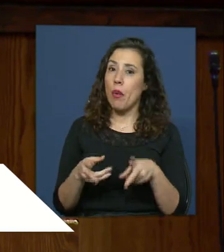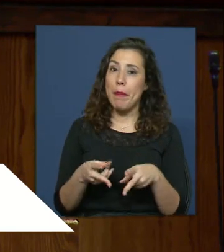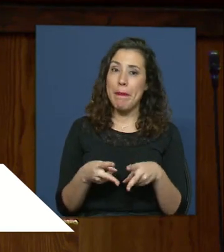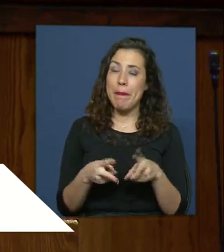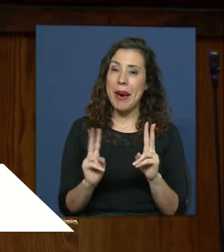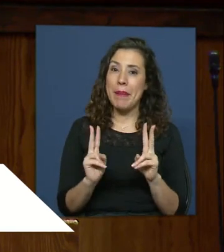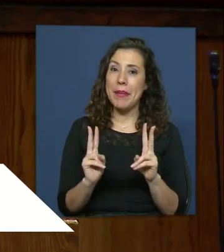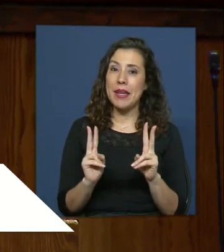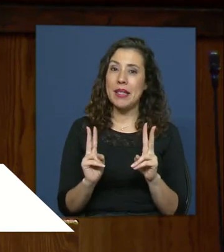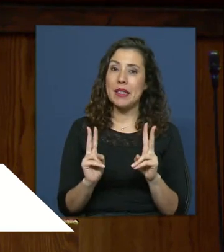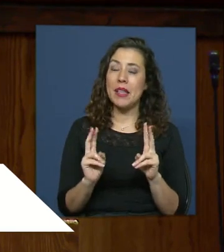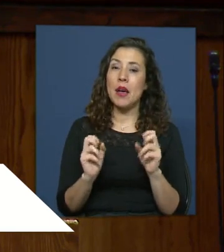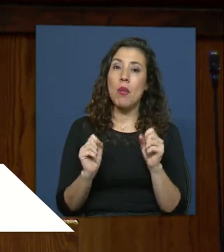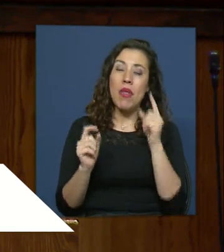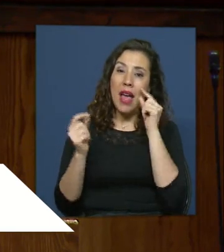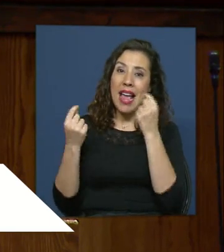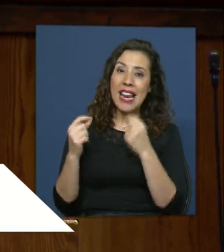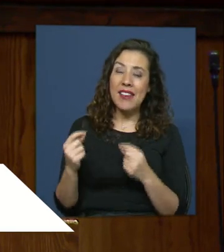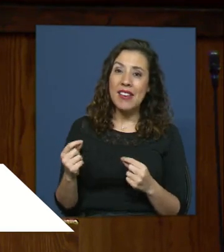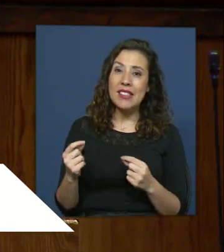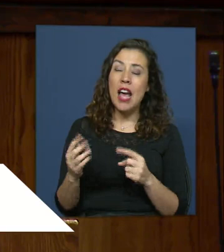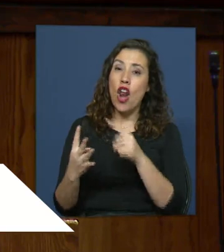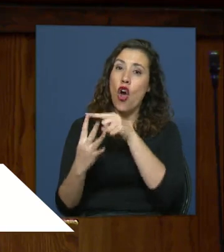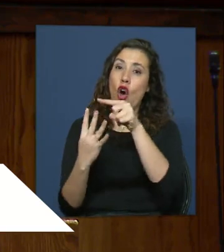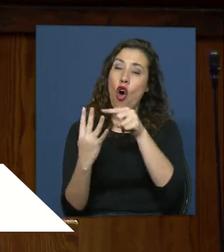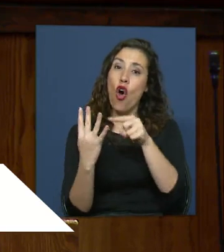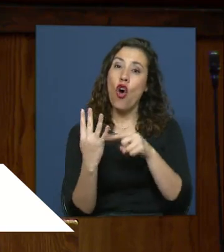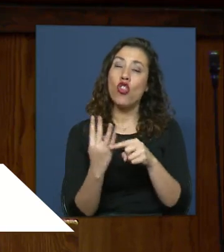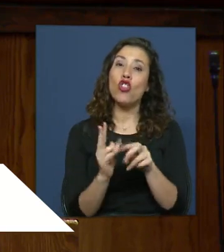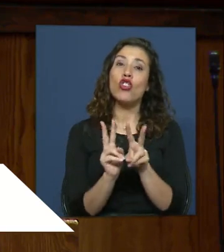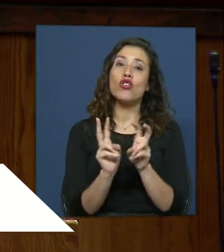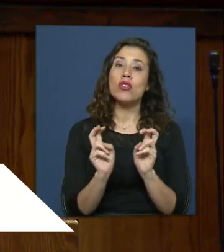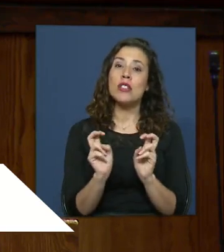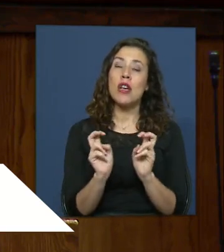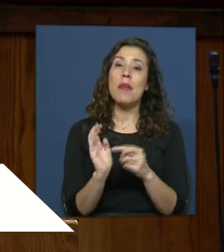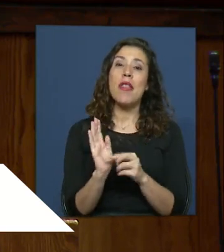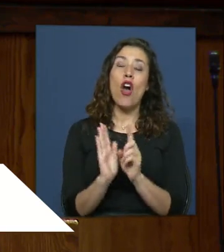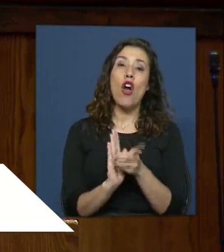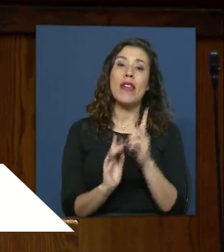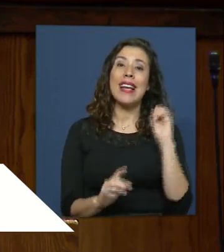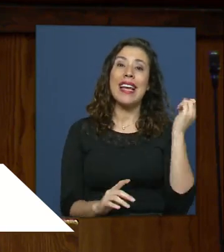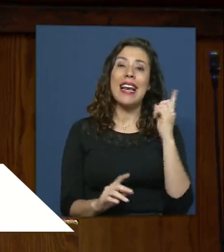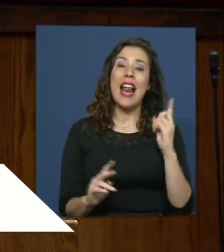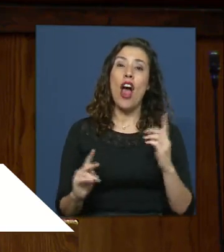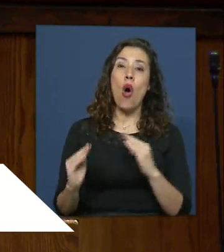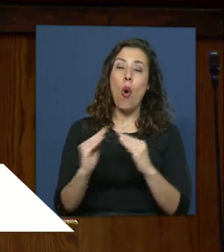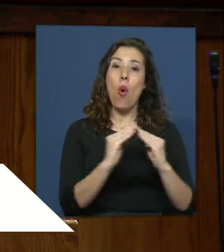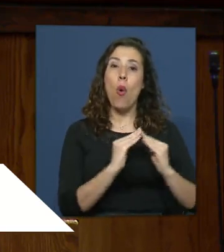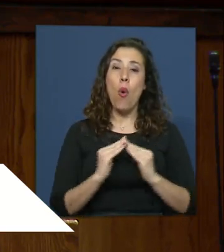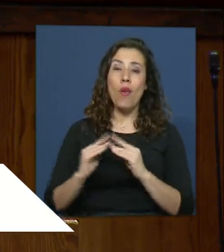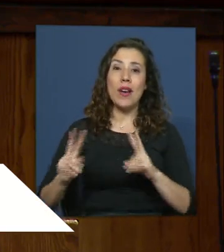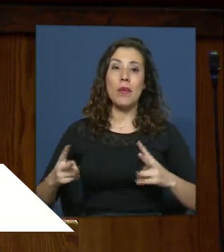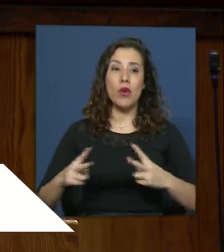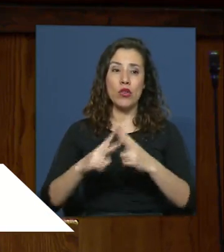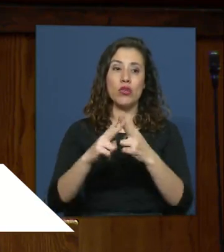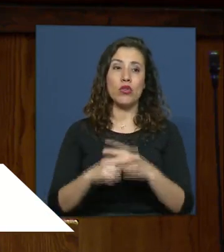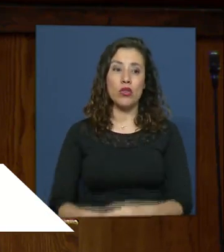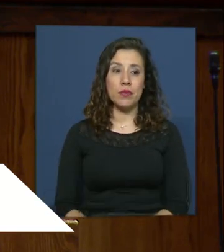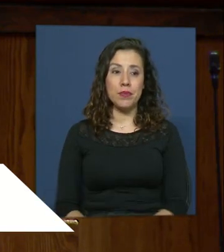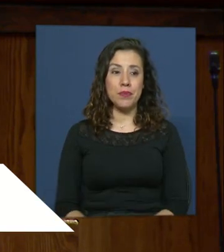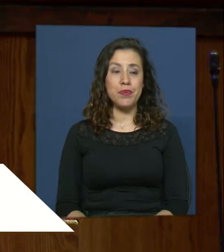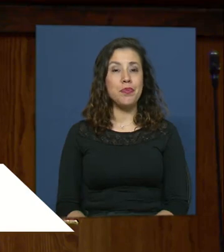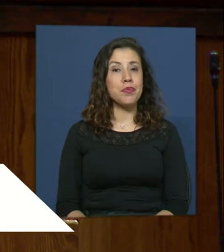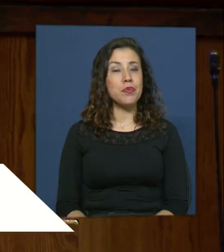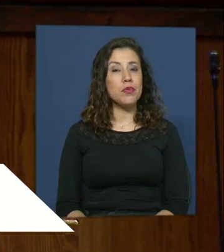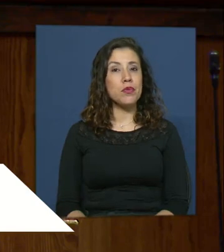que sean objeto de revisión las demás materias que contempla la Ordenanza General de Urbanismo y Construcciones.